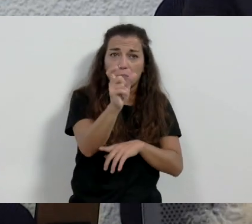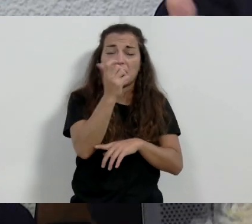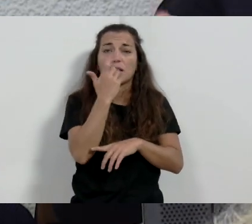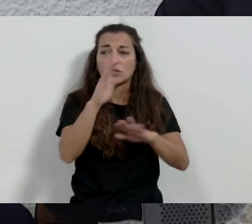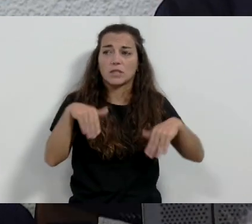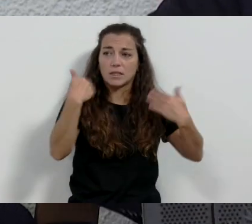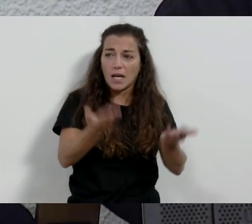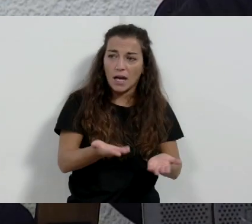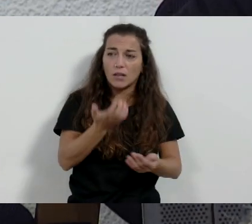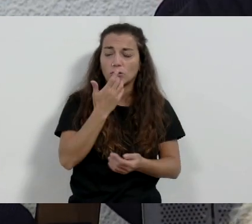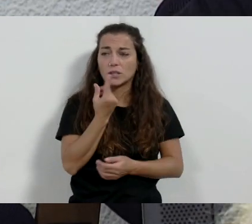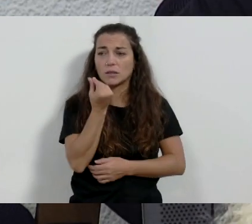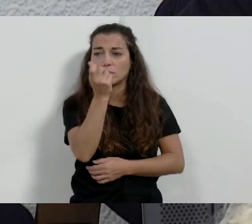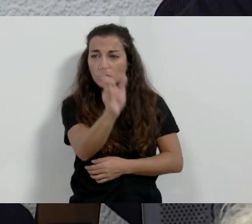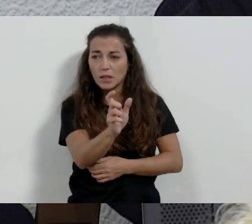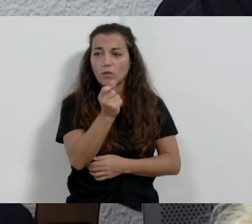si es